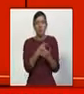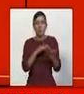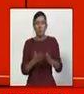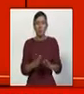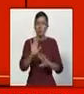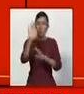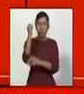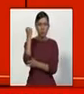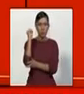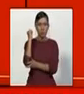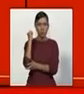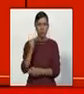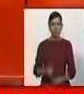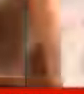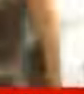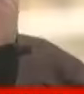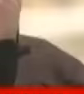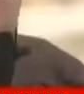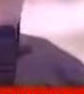presentamos.